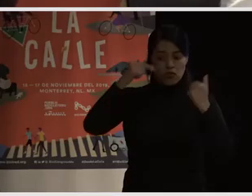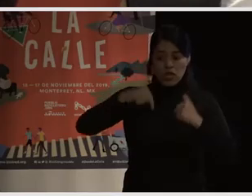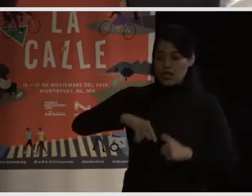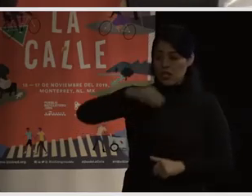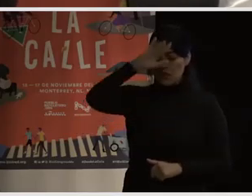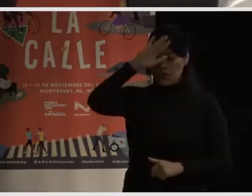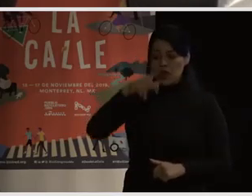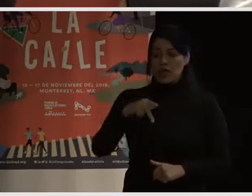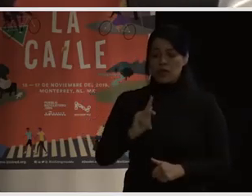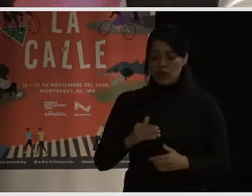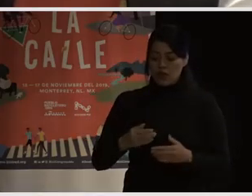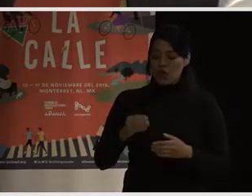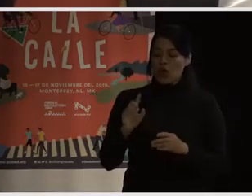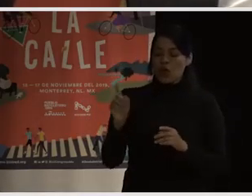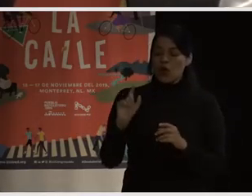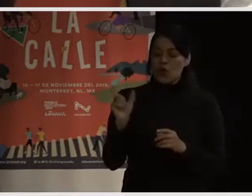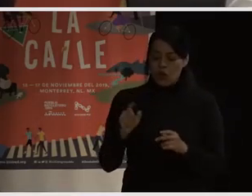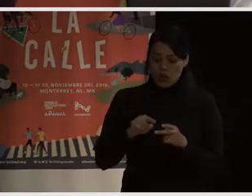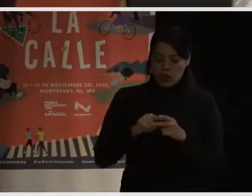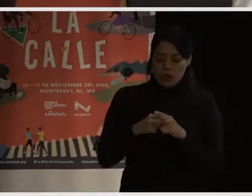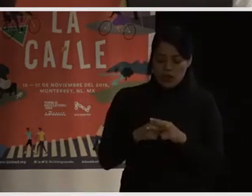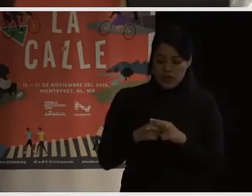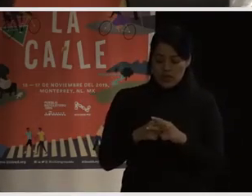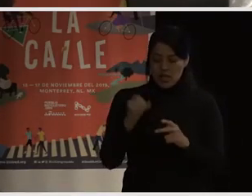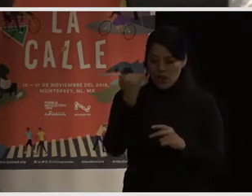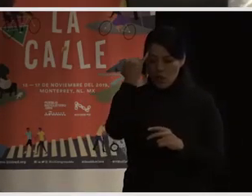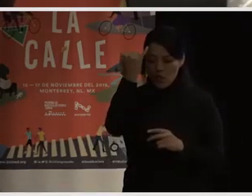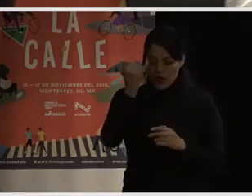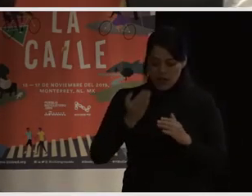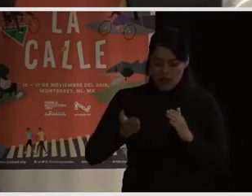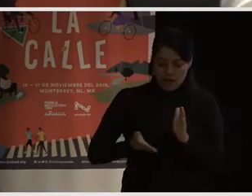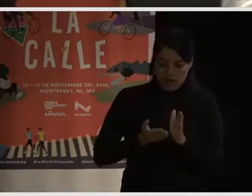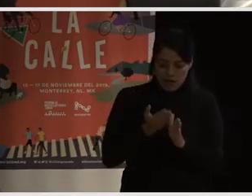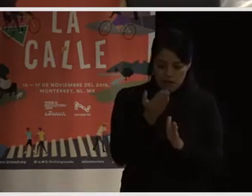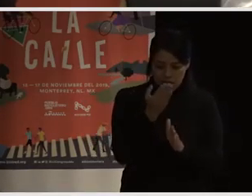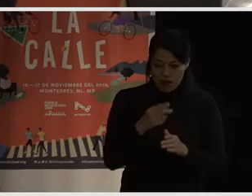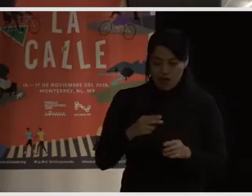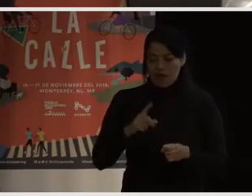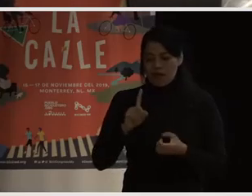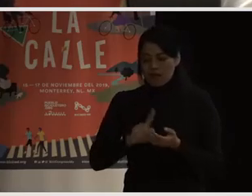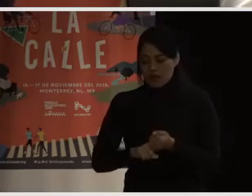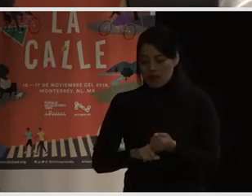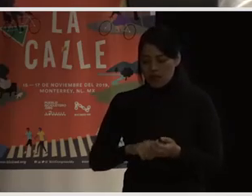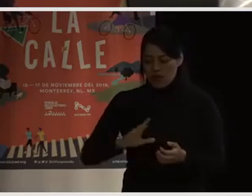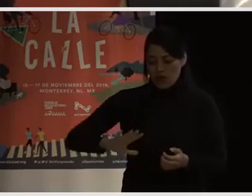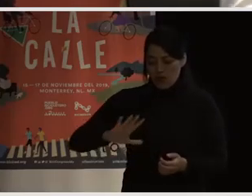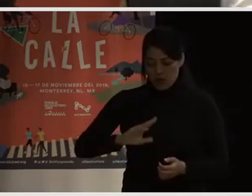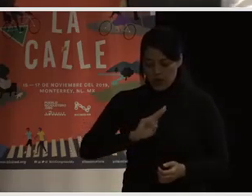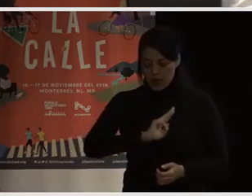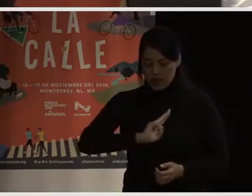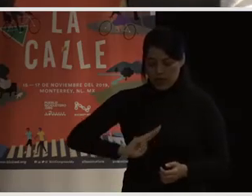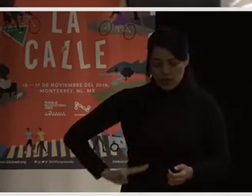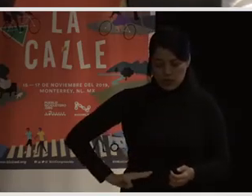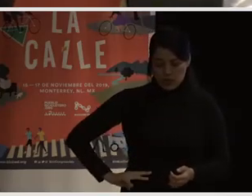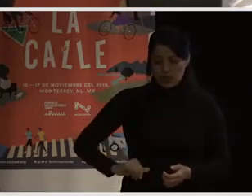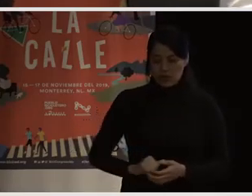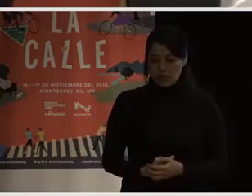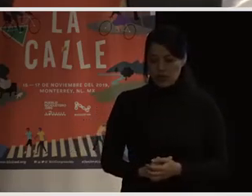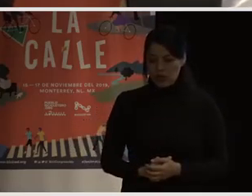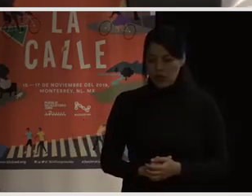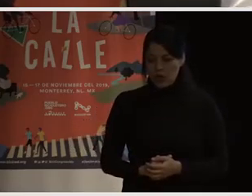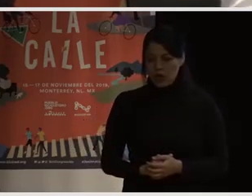empezando desde cero a armar una una estructura en el ayuntamiento o en el nivel que sea pero que tenga pues